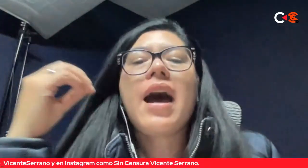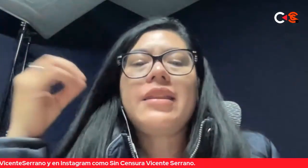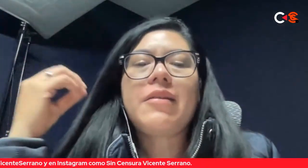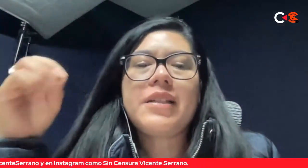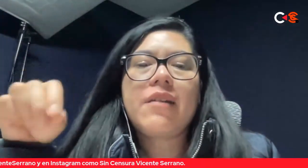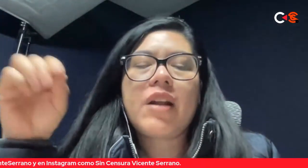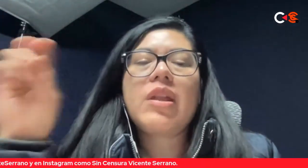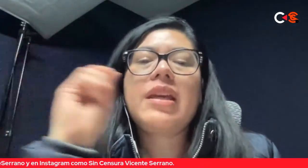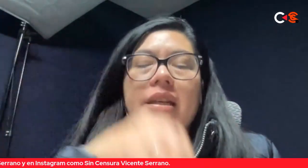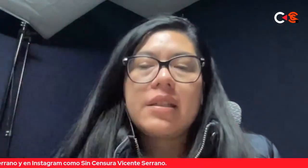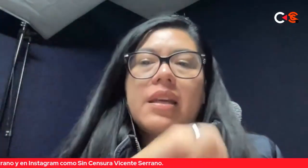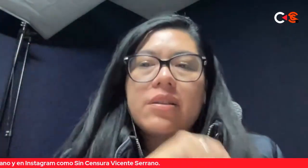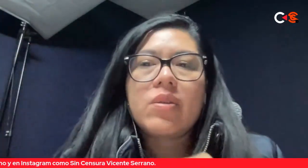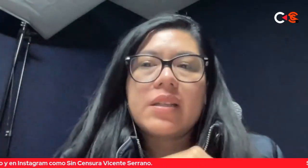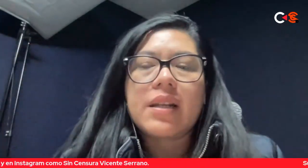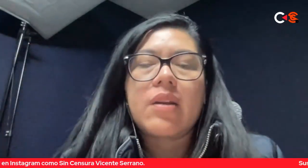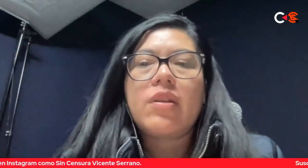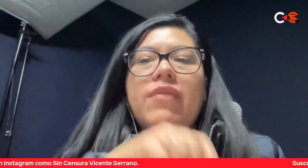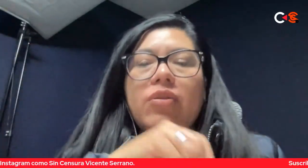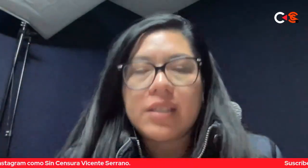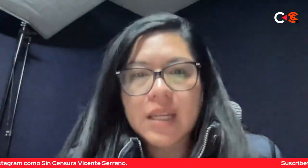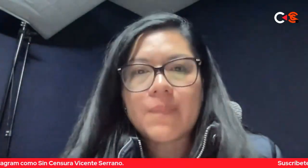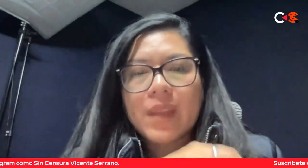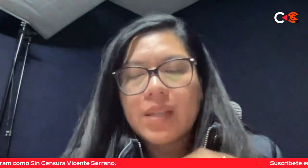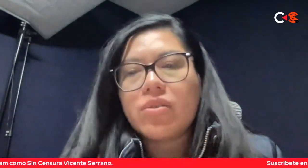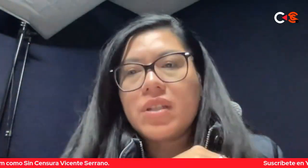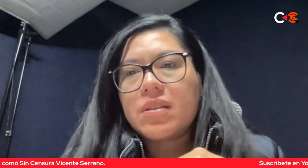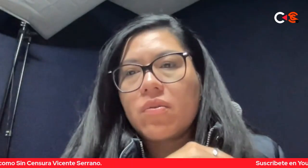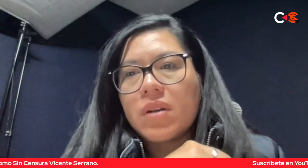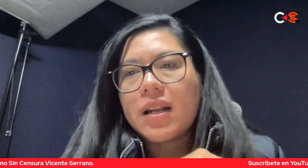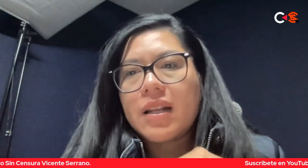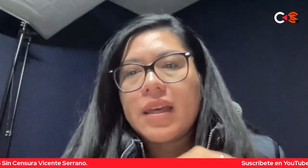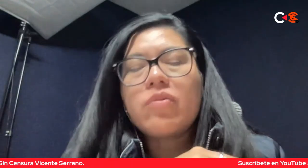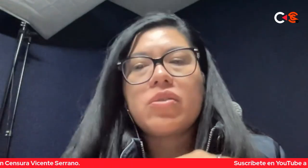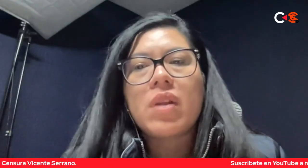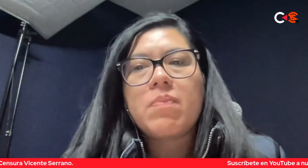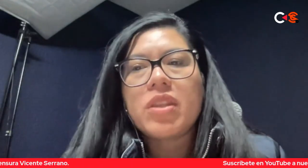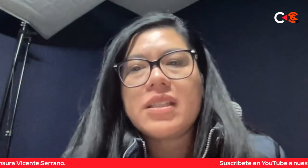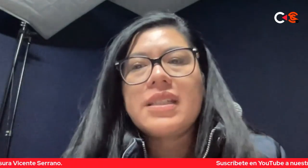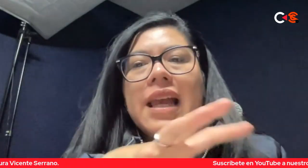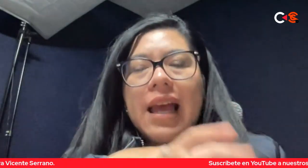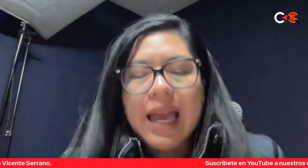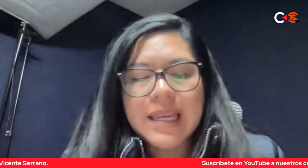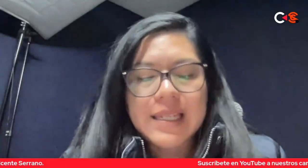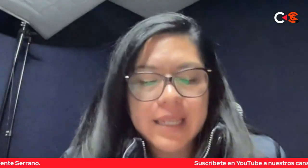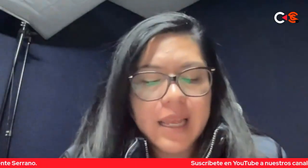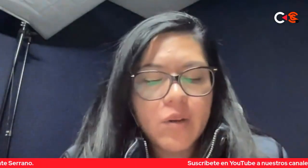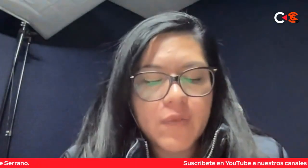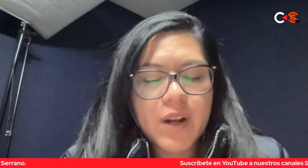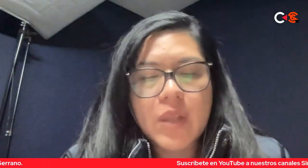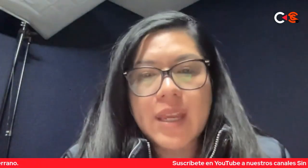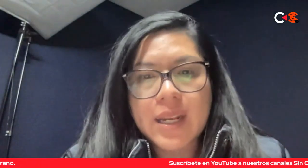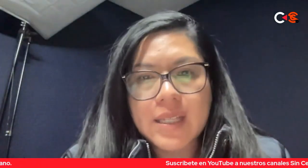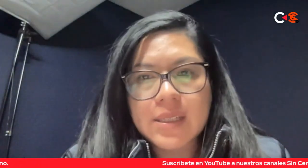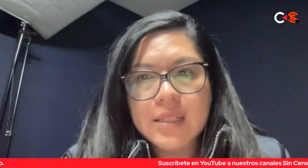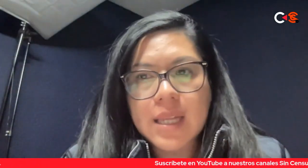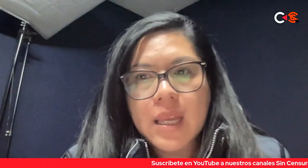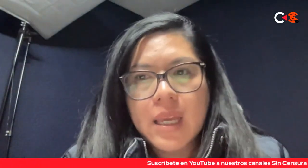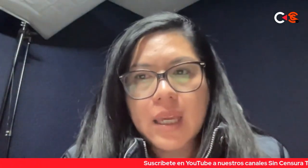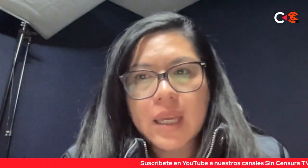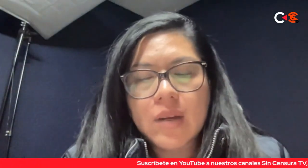carrusel, a las urnas embarazadas, entonces, y como dice Juan Gabriel, pero qué necesidad, ¿no? ¿Para qué tanto problema si tenemos los